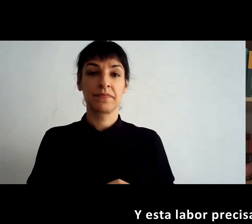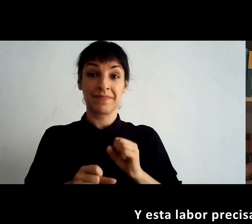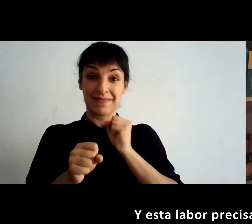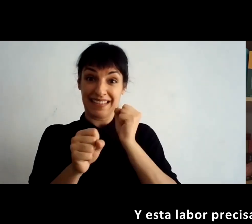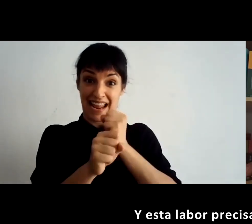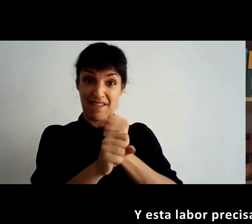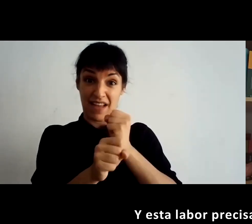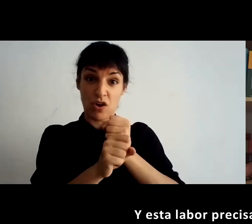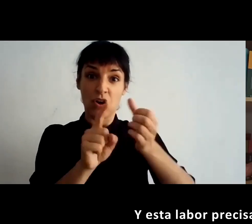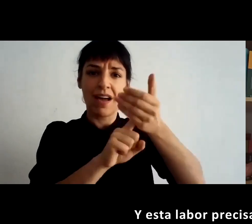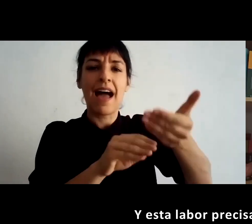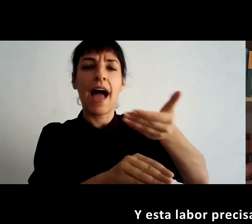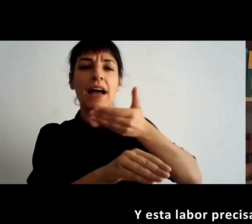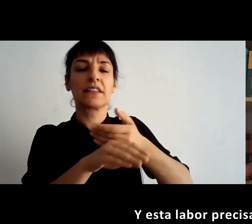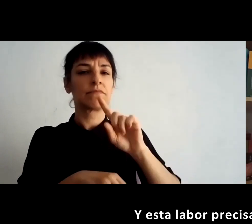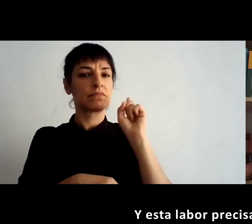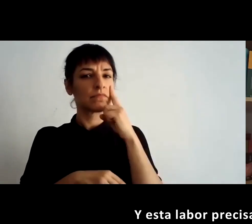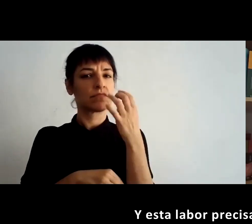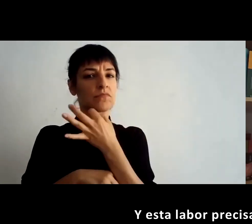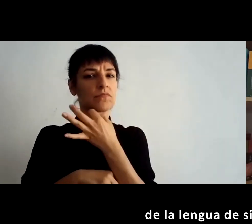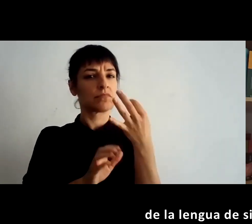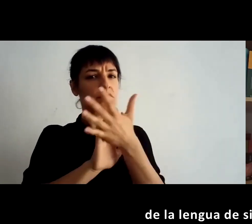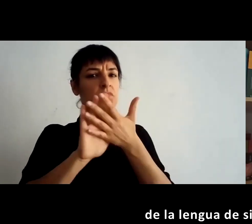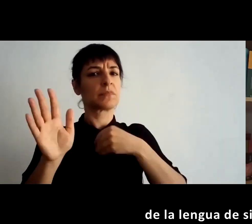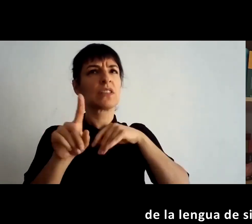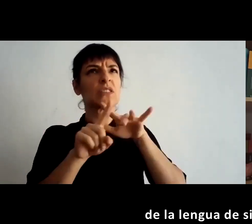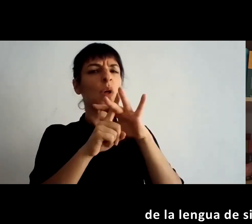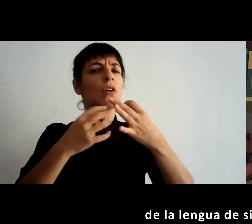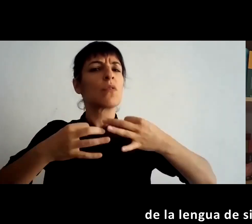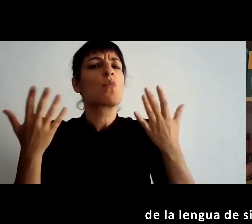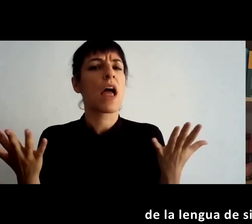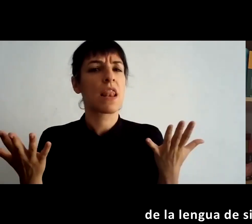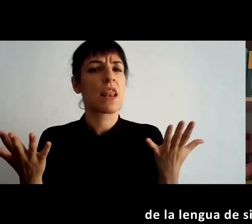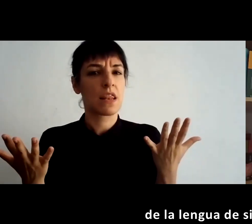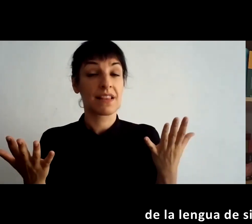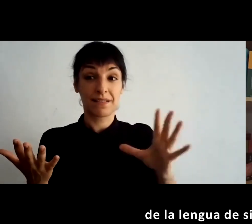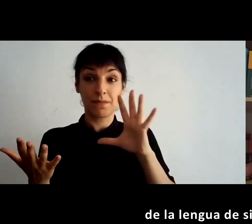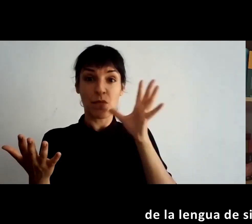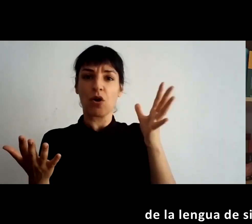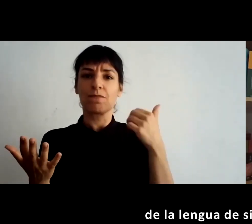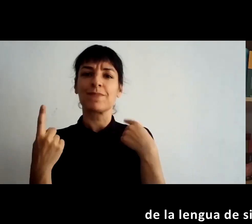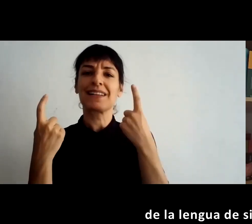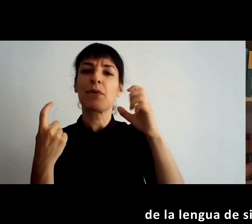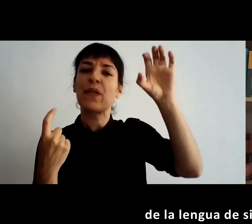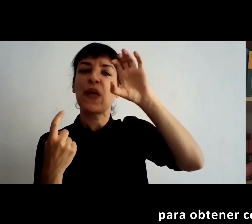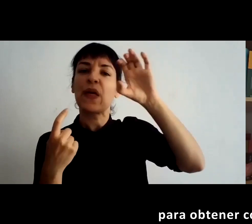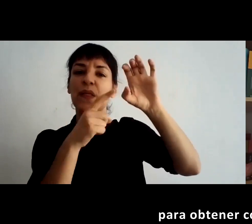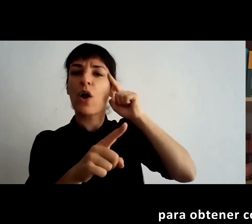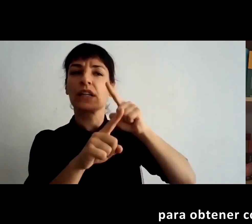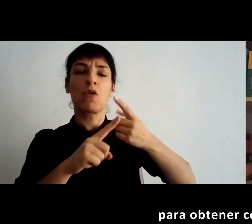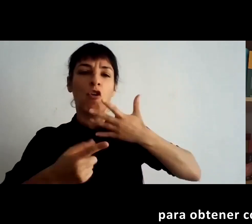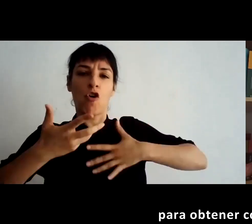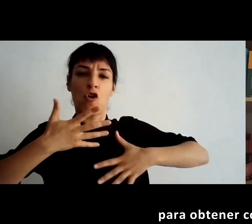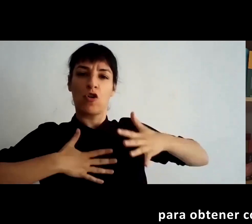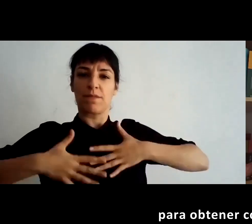de diagnósticos certeros sobre la situación de la lengua de signos española, porque necesitamos la ciencia para obtener conocimiento